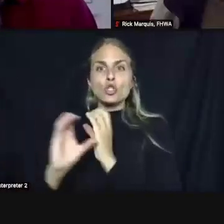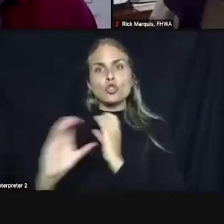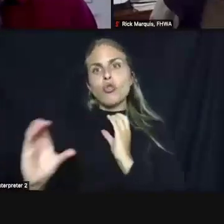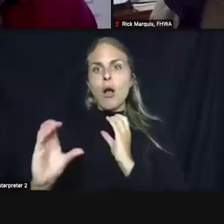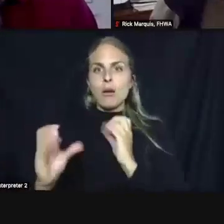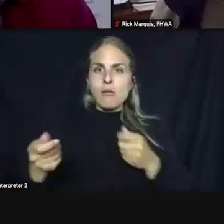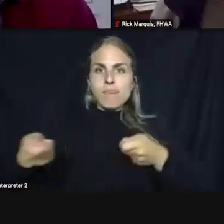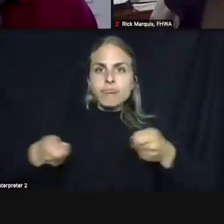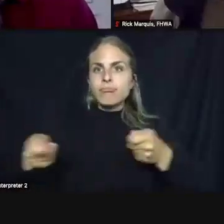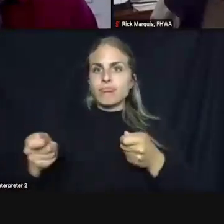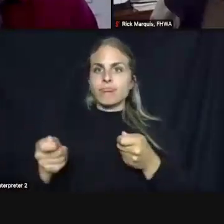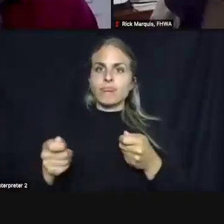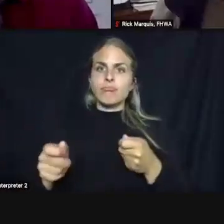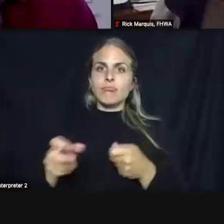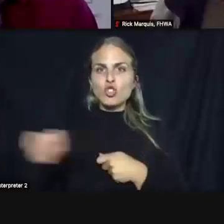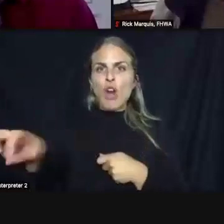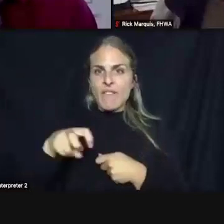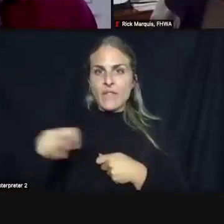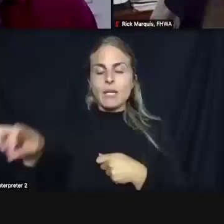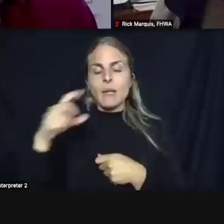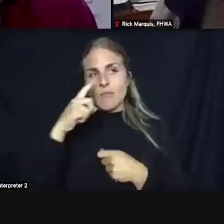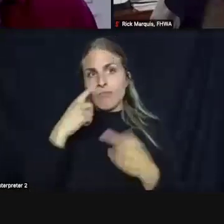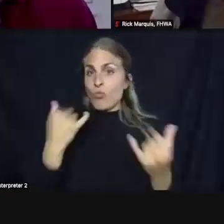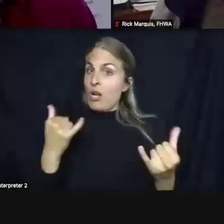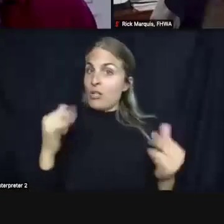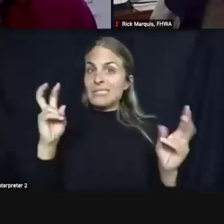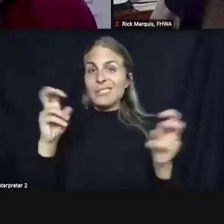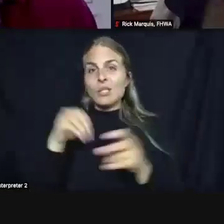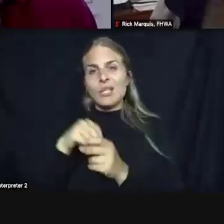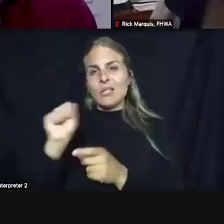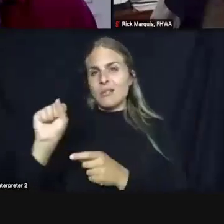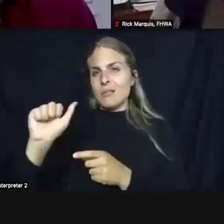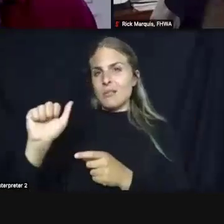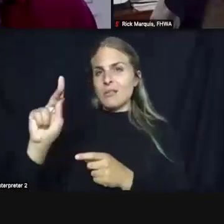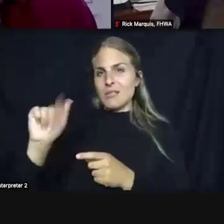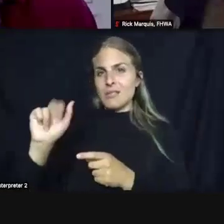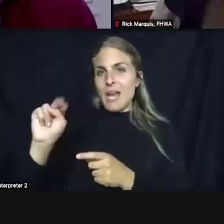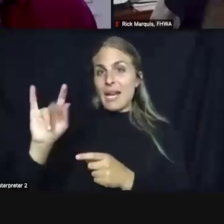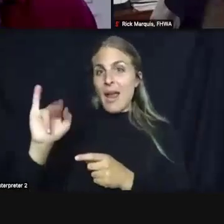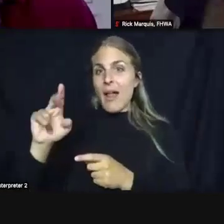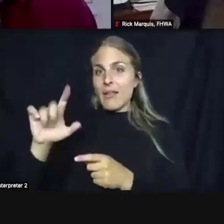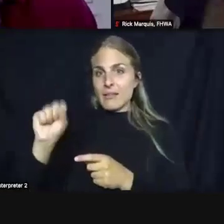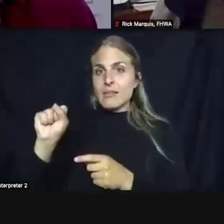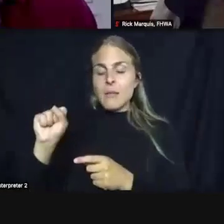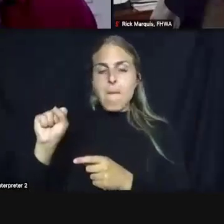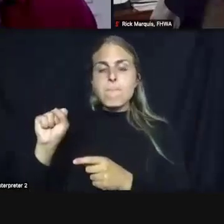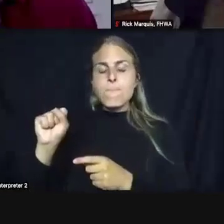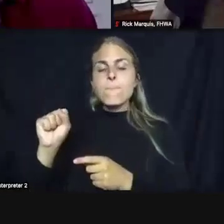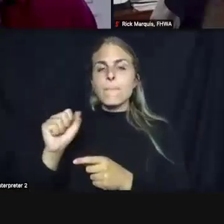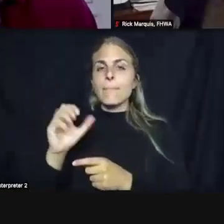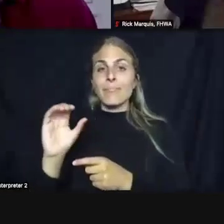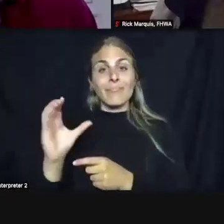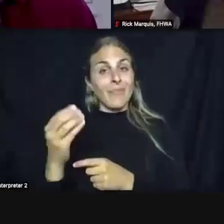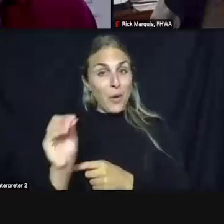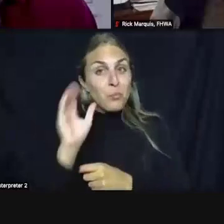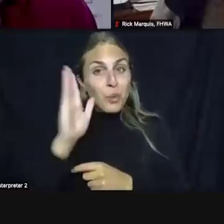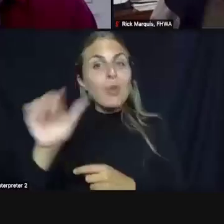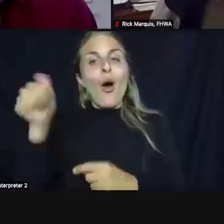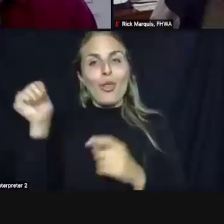I-690 al oeste y el reverso. Ahora existe un problema en Skaney